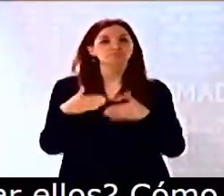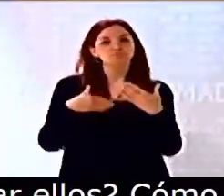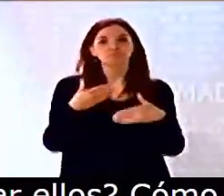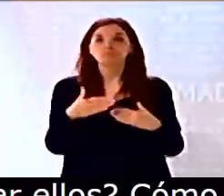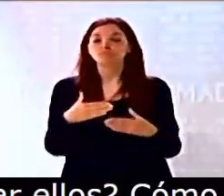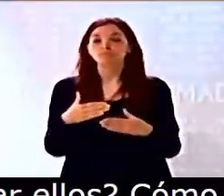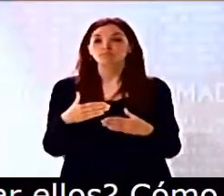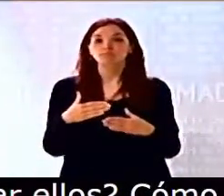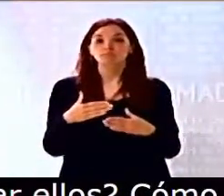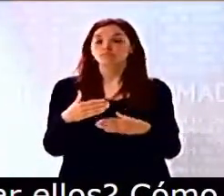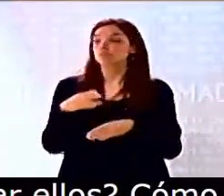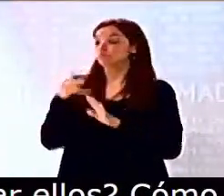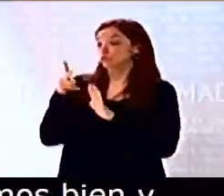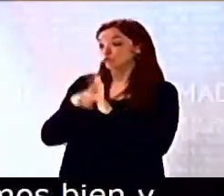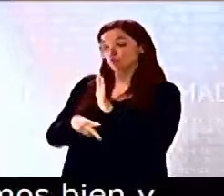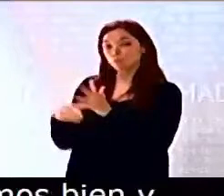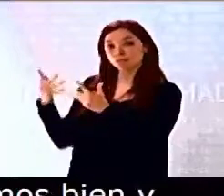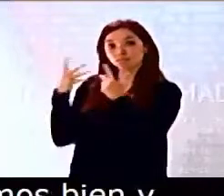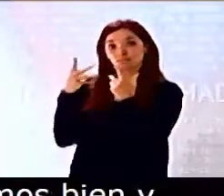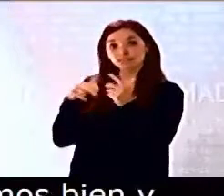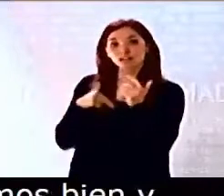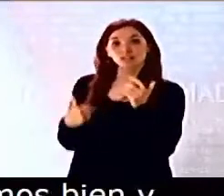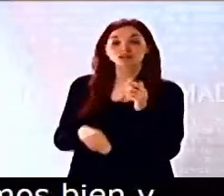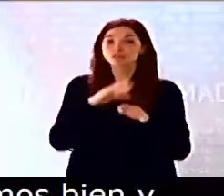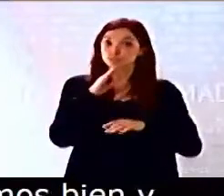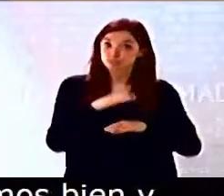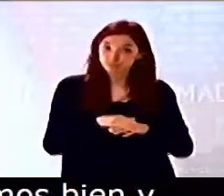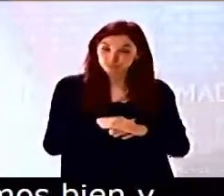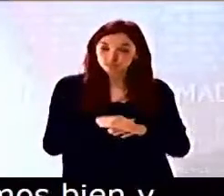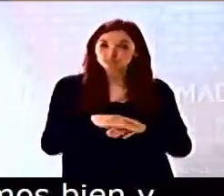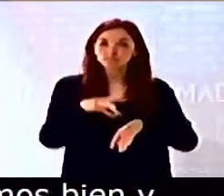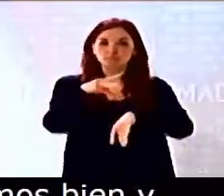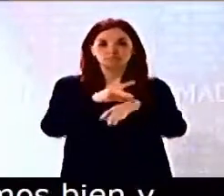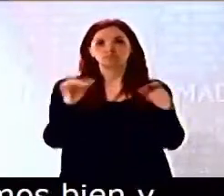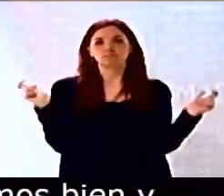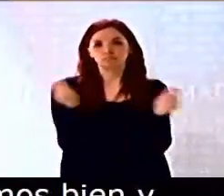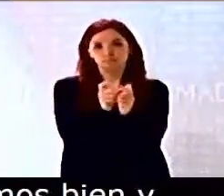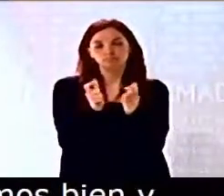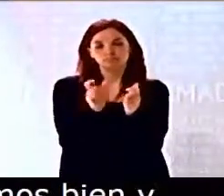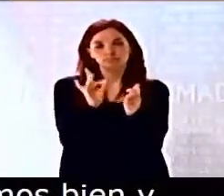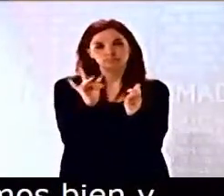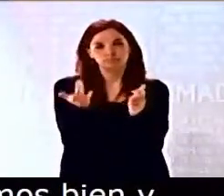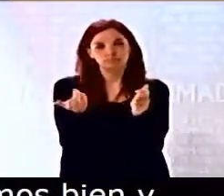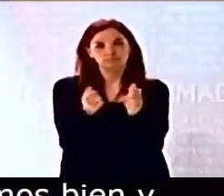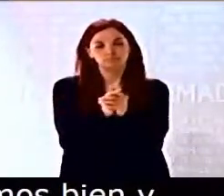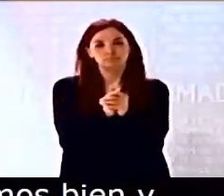y hacemos caso a las recomendaciones sanitarias, la incidencia baja.